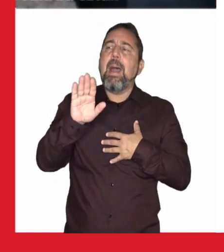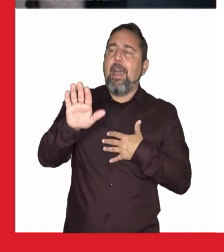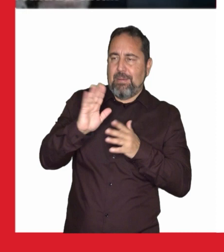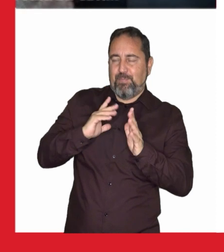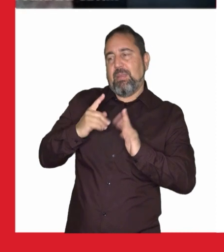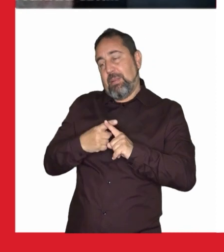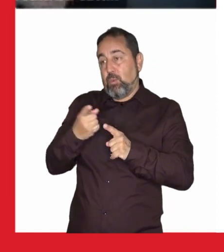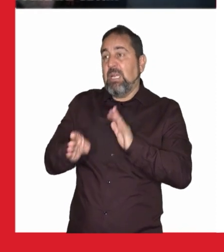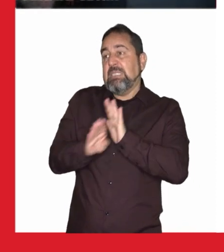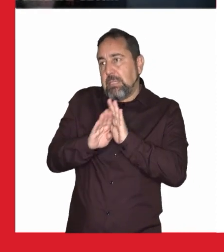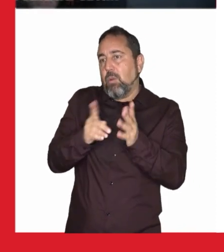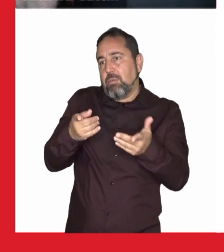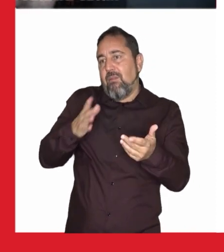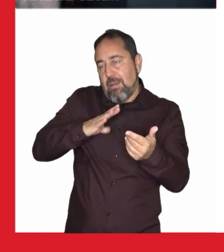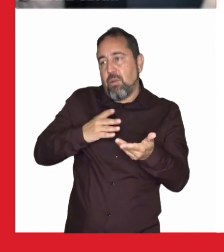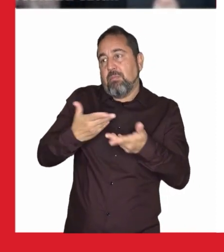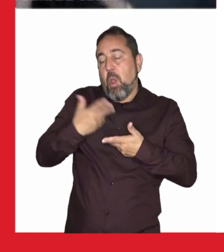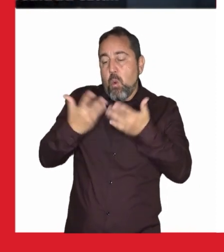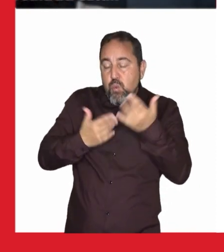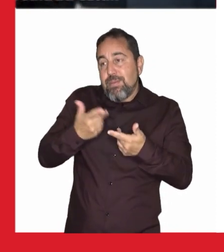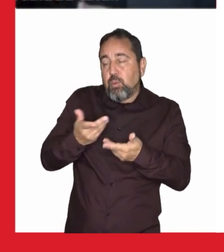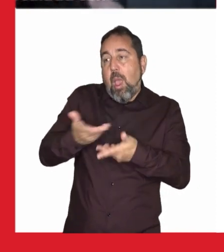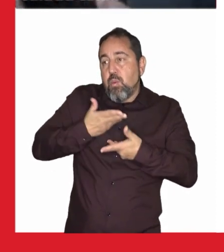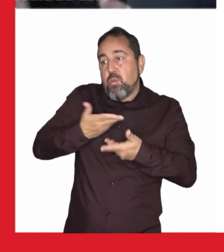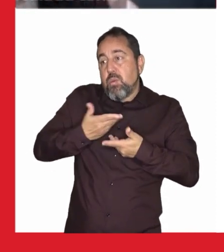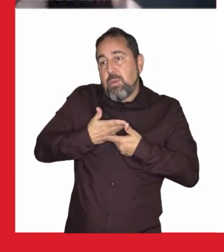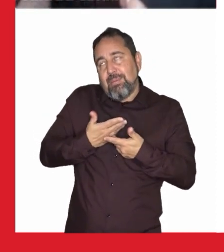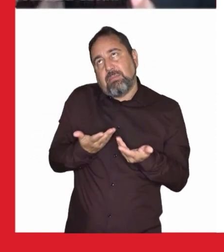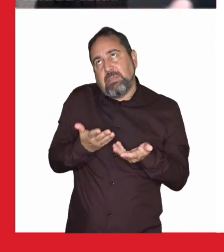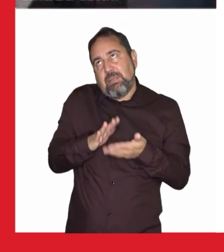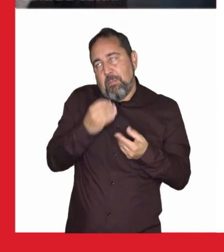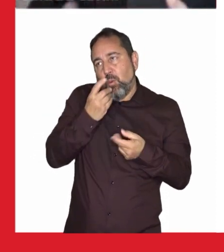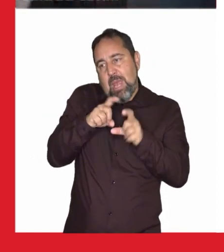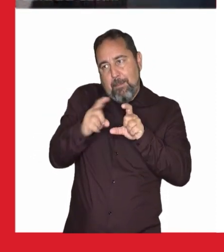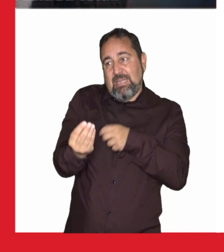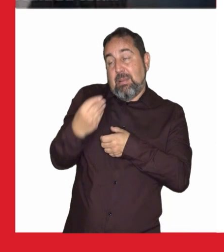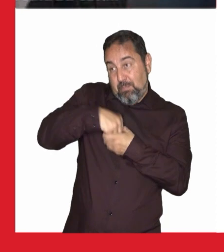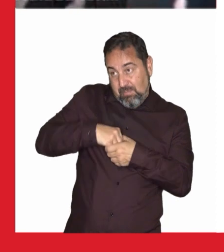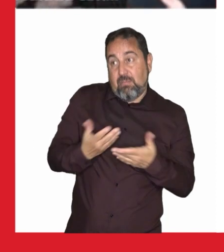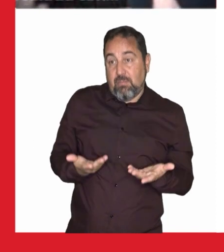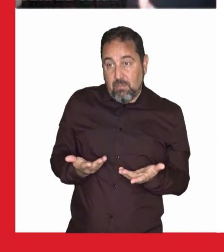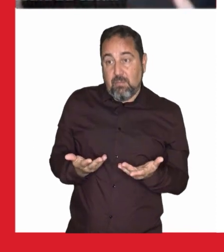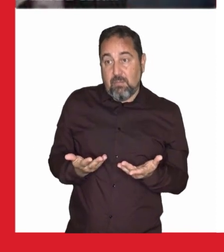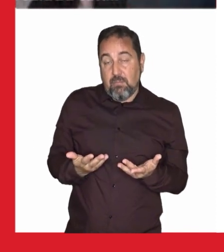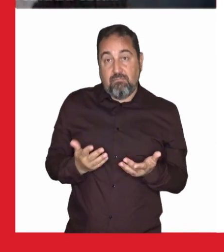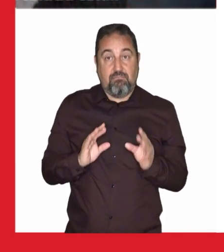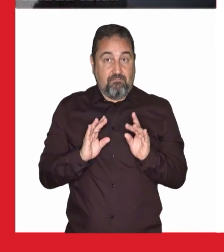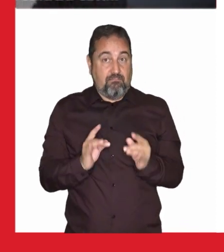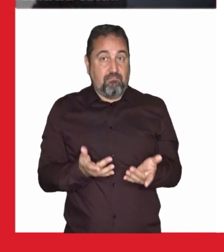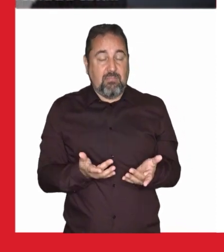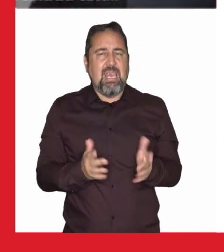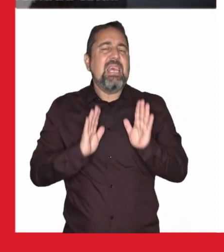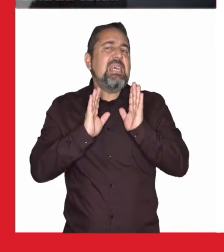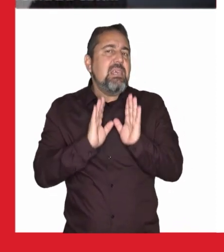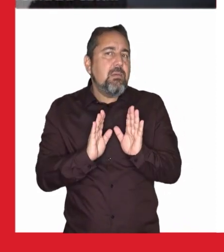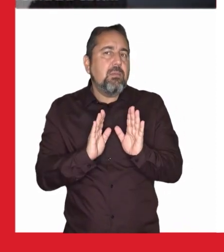oculto, hay un momento en el que digo, a ver, primo, si vas a seguir haciéndome los numeritos, igual tiene sentido que entres en la